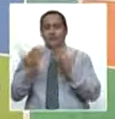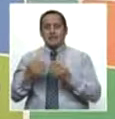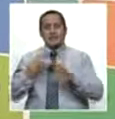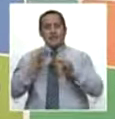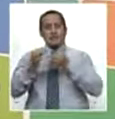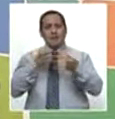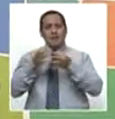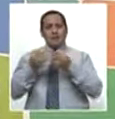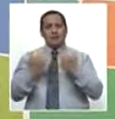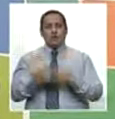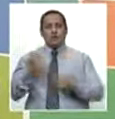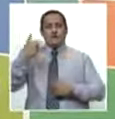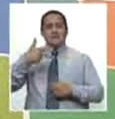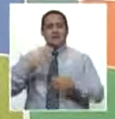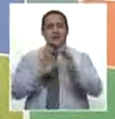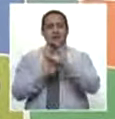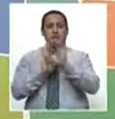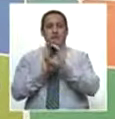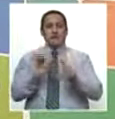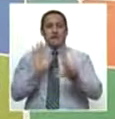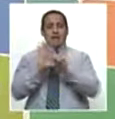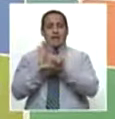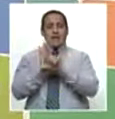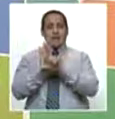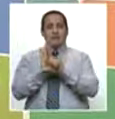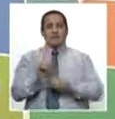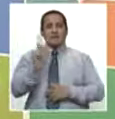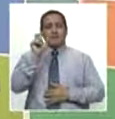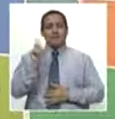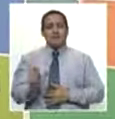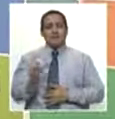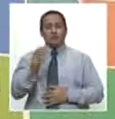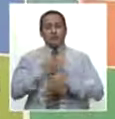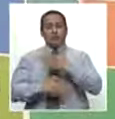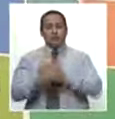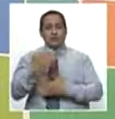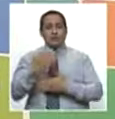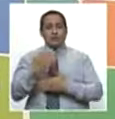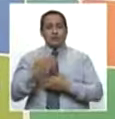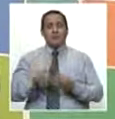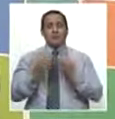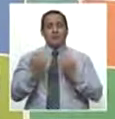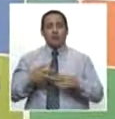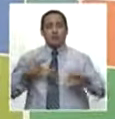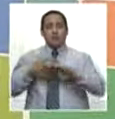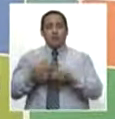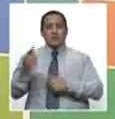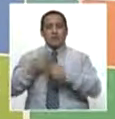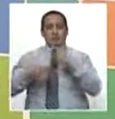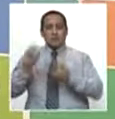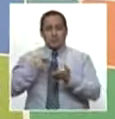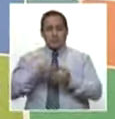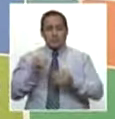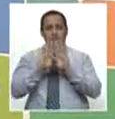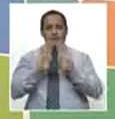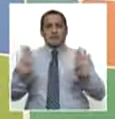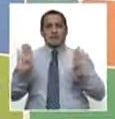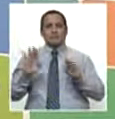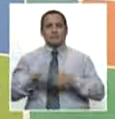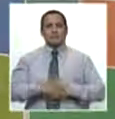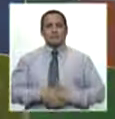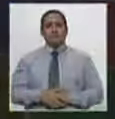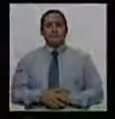gracias, hablándonos acerca del tercer capítulo de la ley para las personas con discapacidad. Una pausa y ya regresamos aquí en